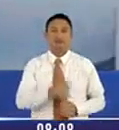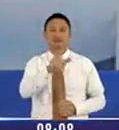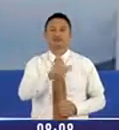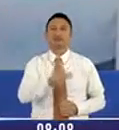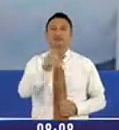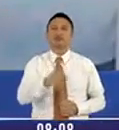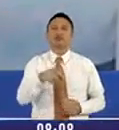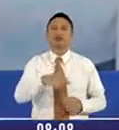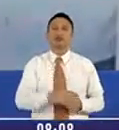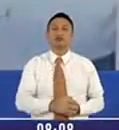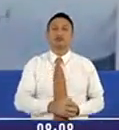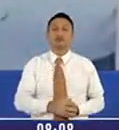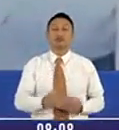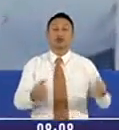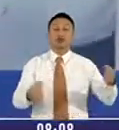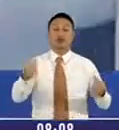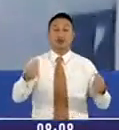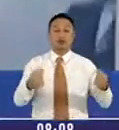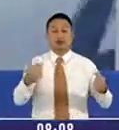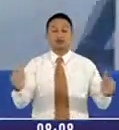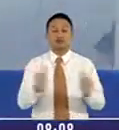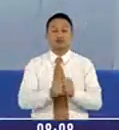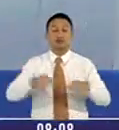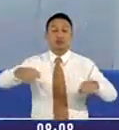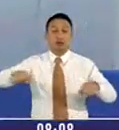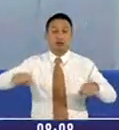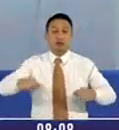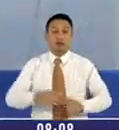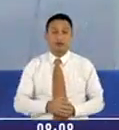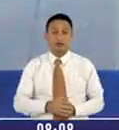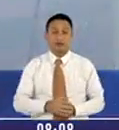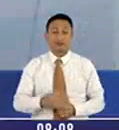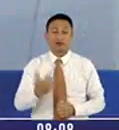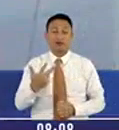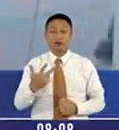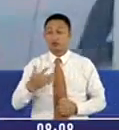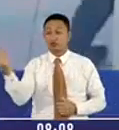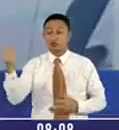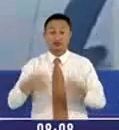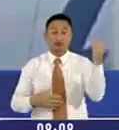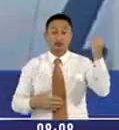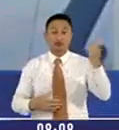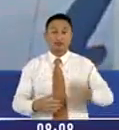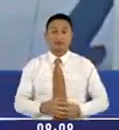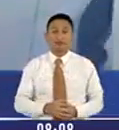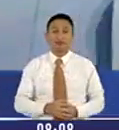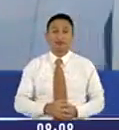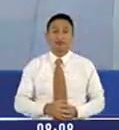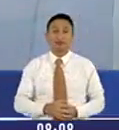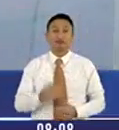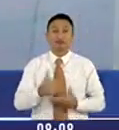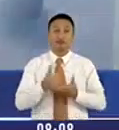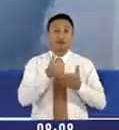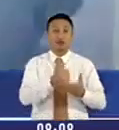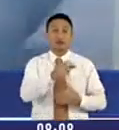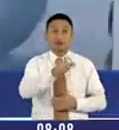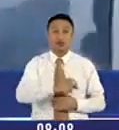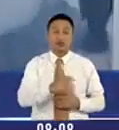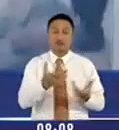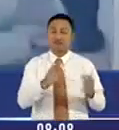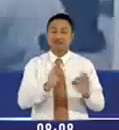delincuentes se movilizaban en un vehículo y una motocicleta. Escaparon con rumbo desconocido. Nadie ayudó a la trabajadora